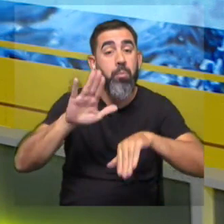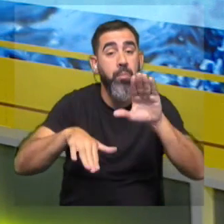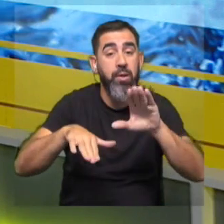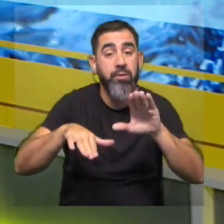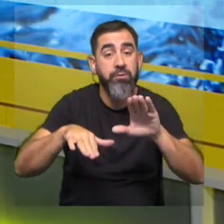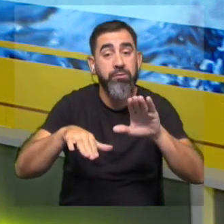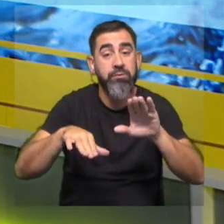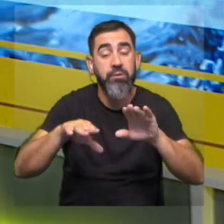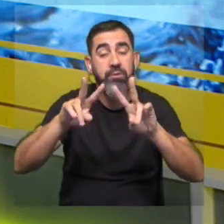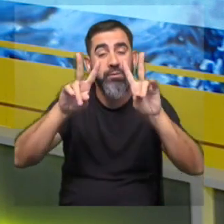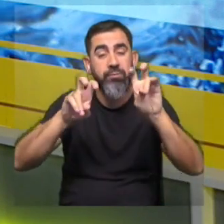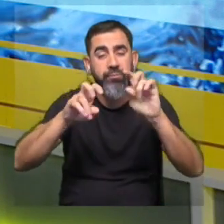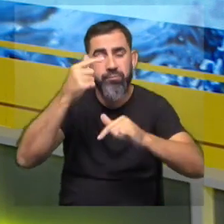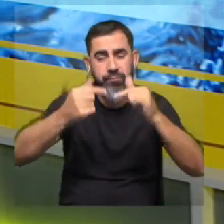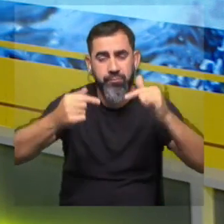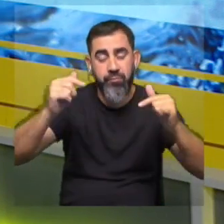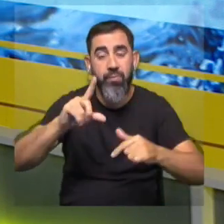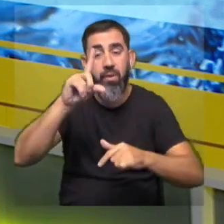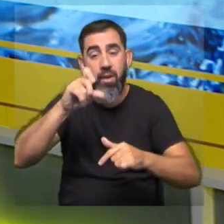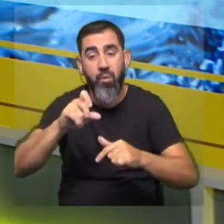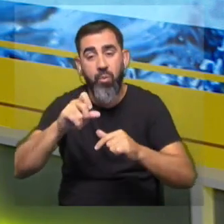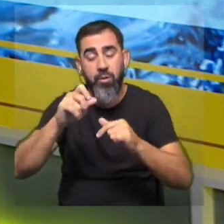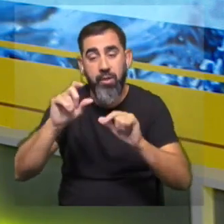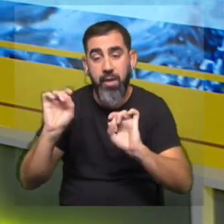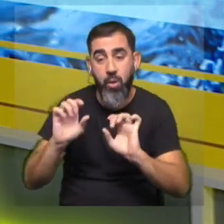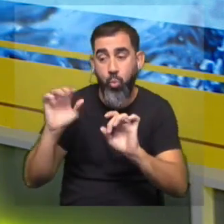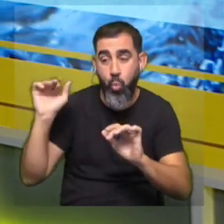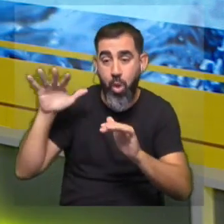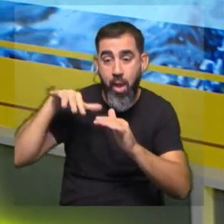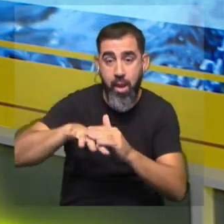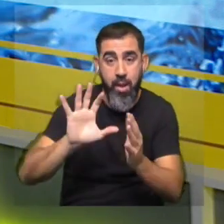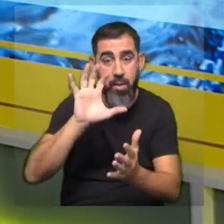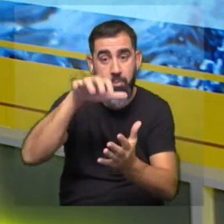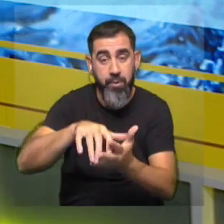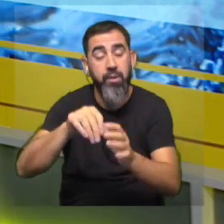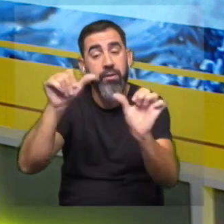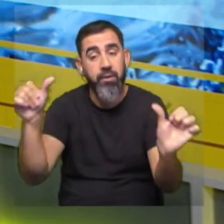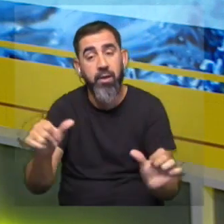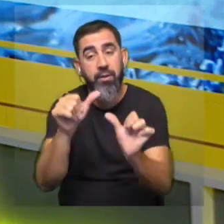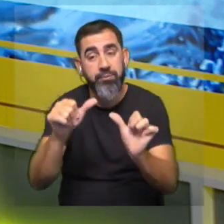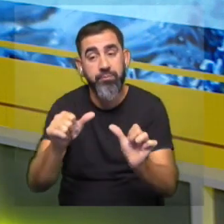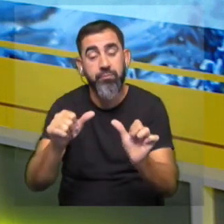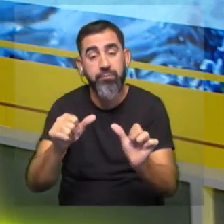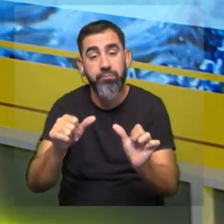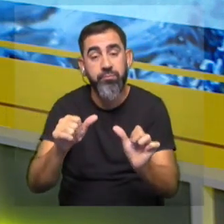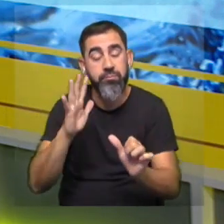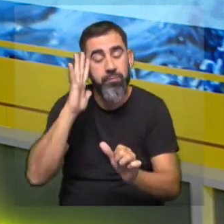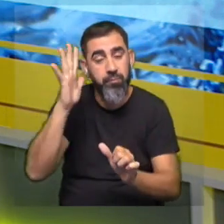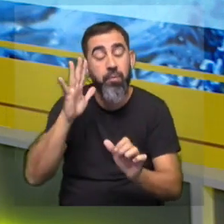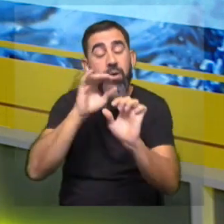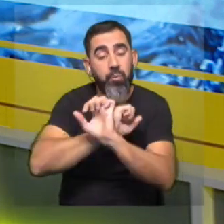de compuestos orgánicos en el agua cruda que ingresa a la planta, bueno, esto genera la presunción de que